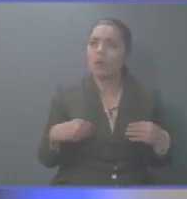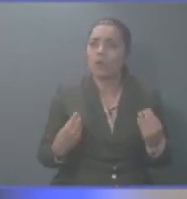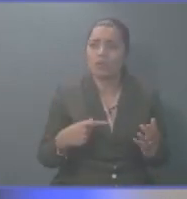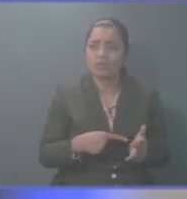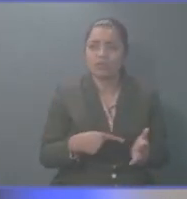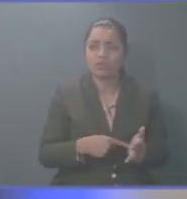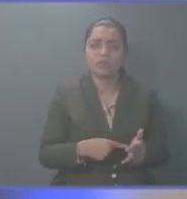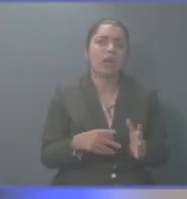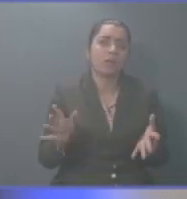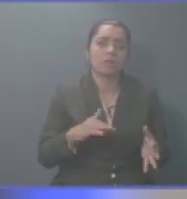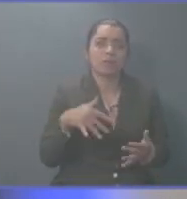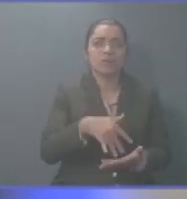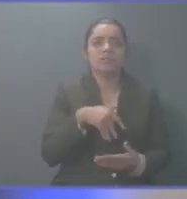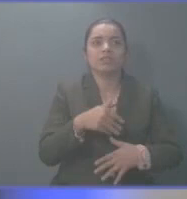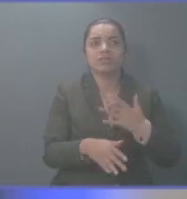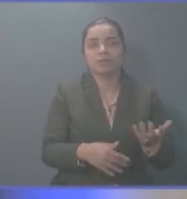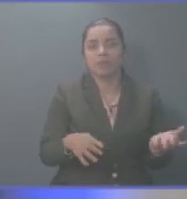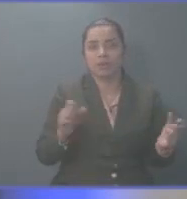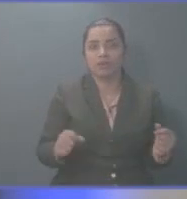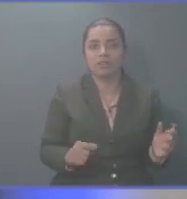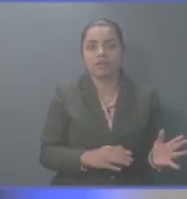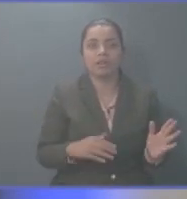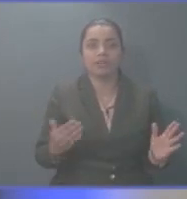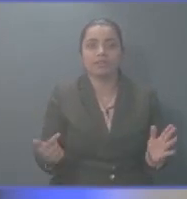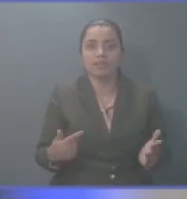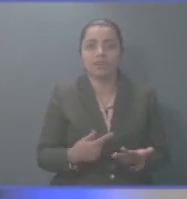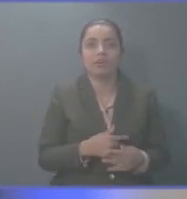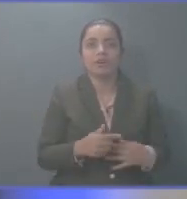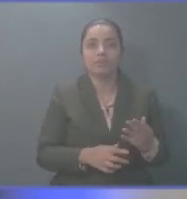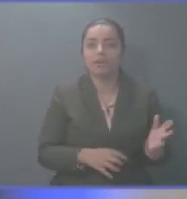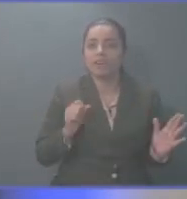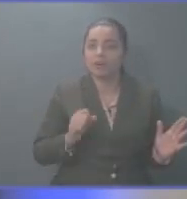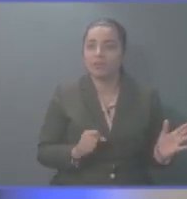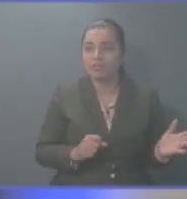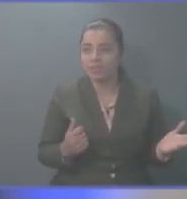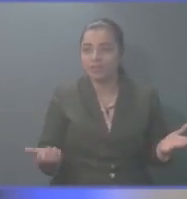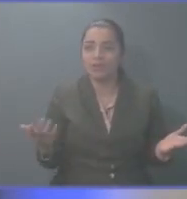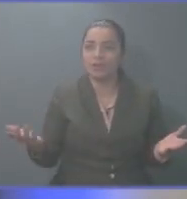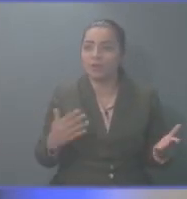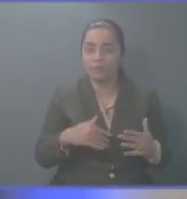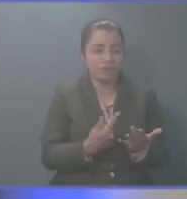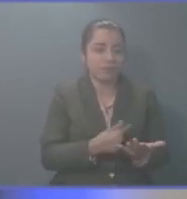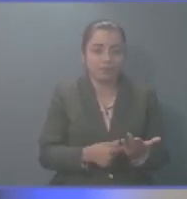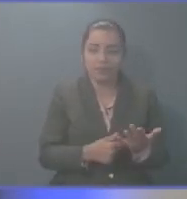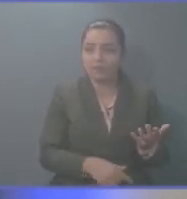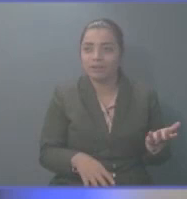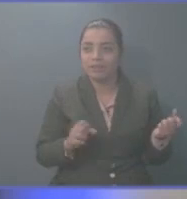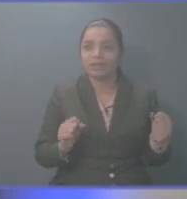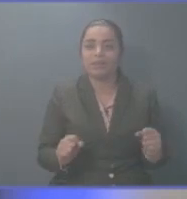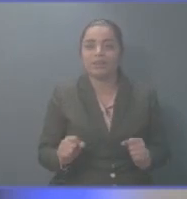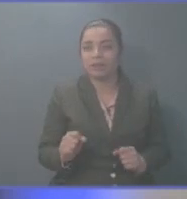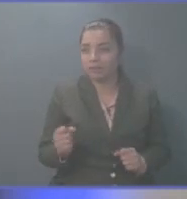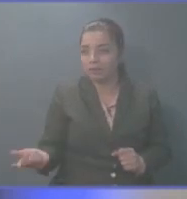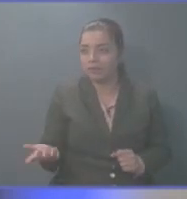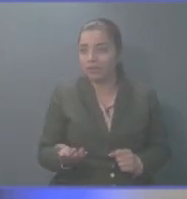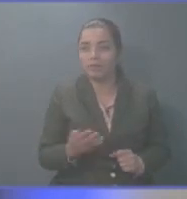las cosas. De repente hay población que dice, sí, pero el presidente Bukele no ha endeudado tanto al país. Ok,